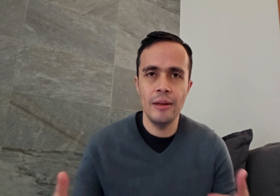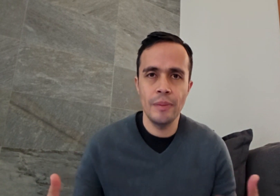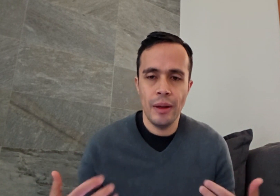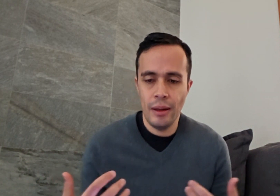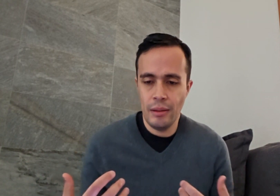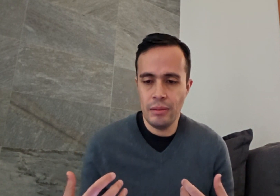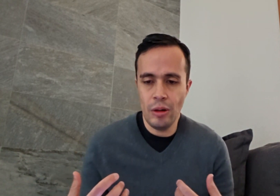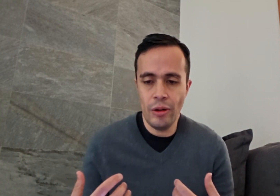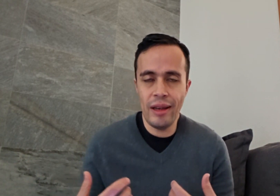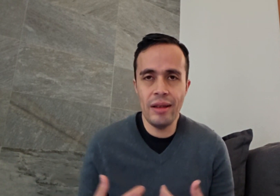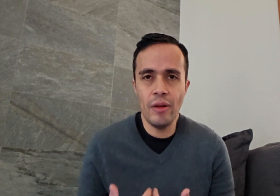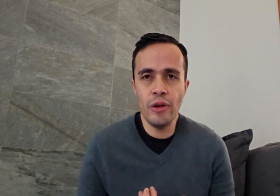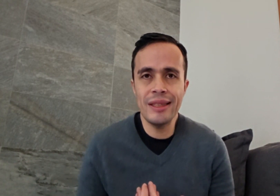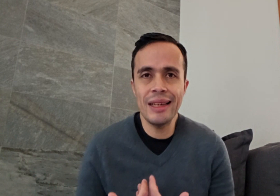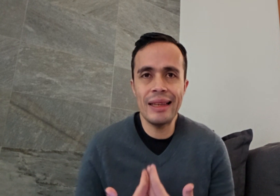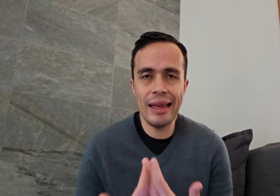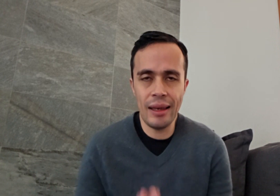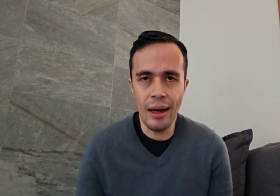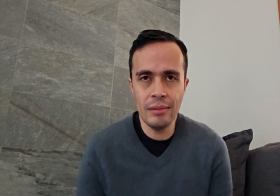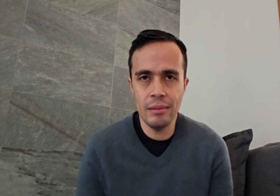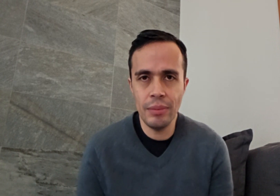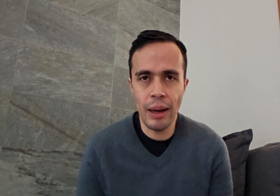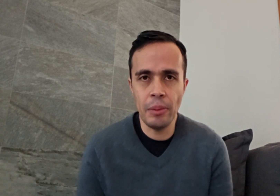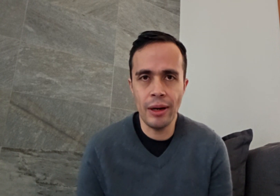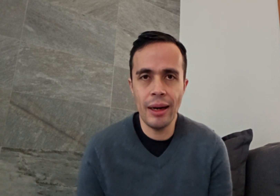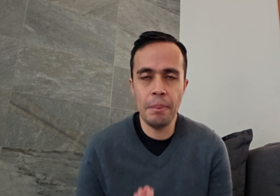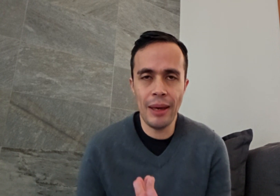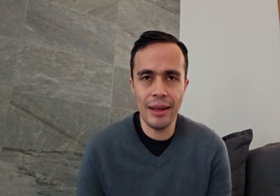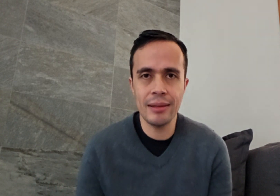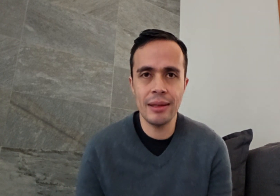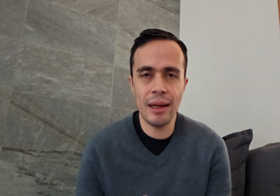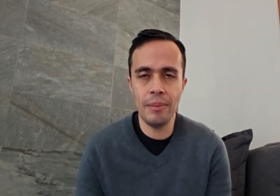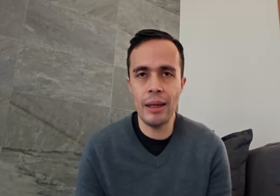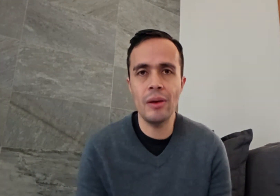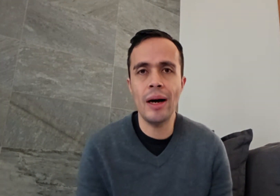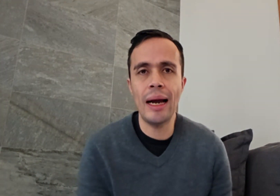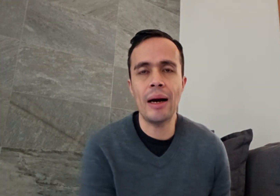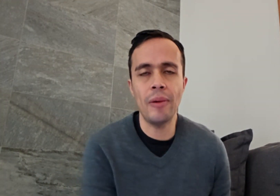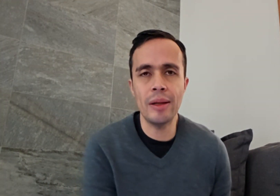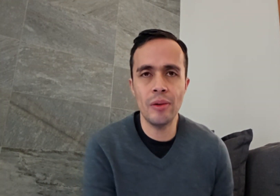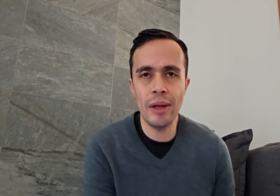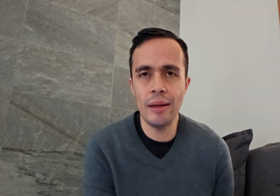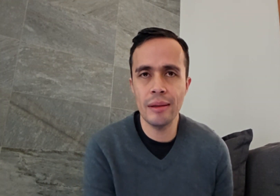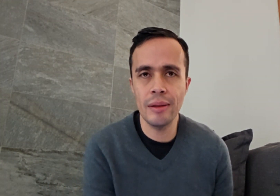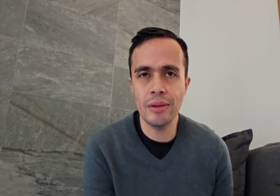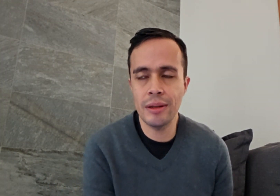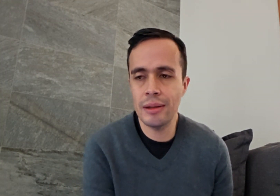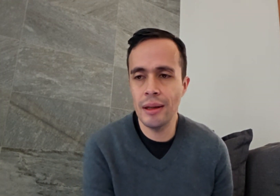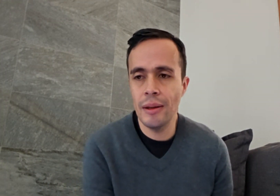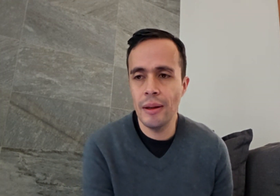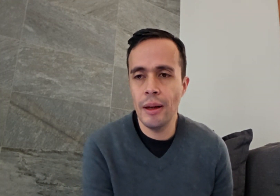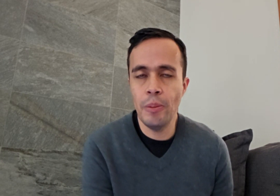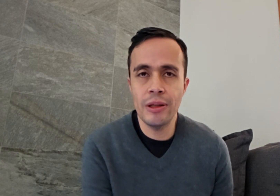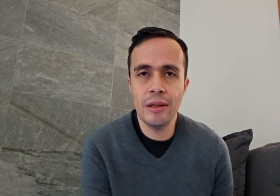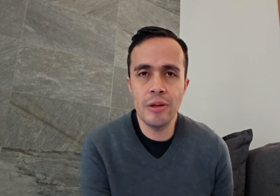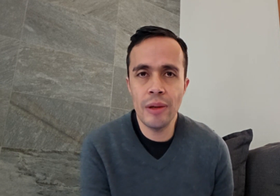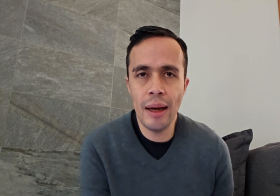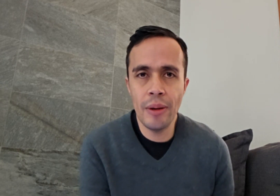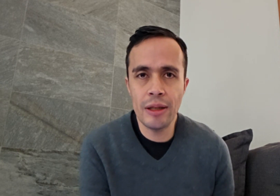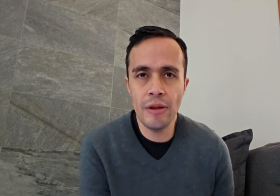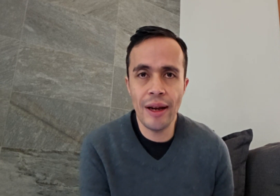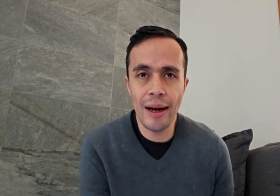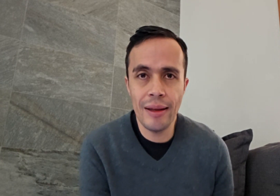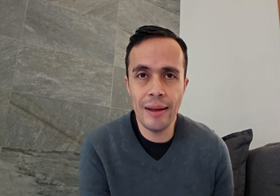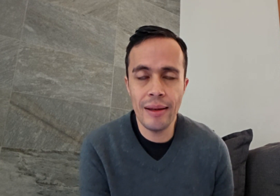sea, lo que hicieron fue una estrategia para ponerle piedras en el camino a la 4T. Entonces, pues esa es